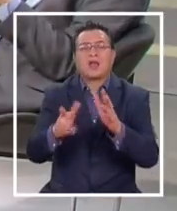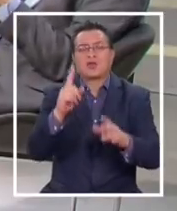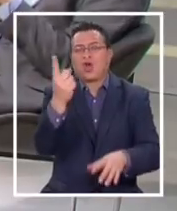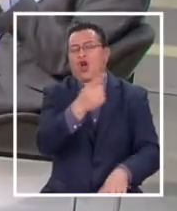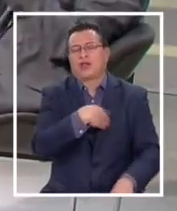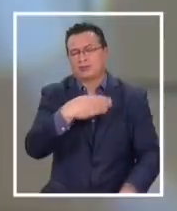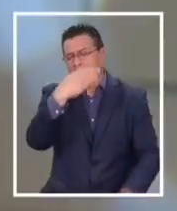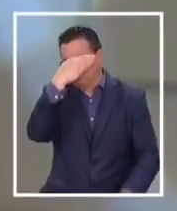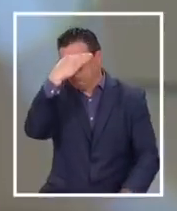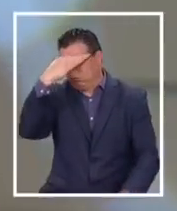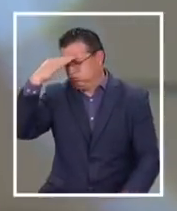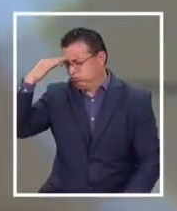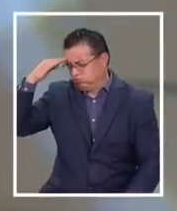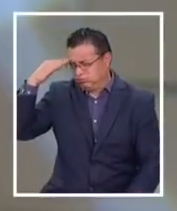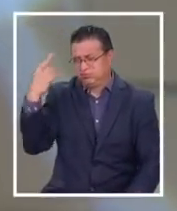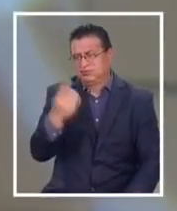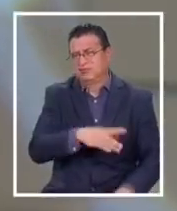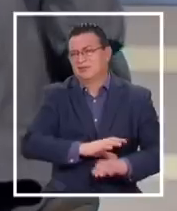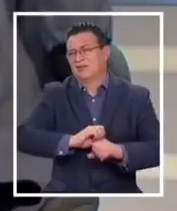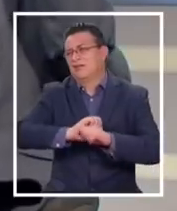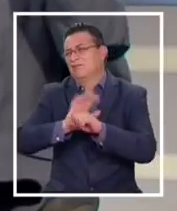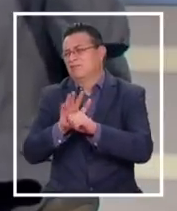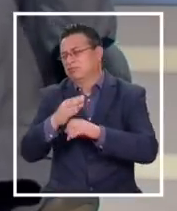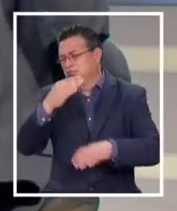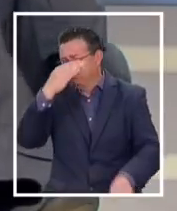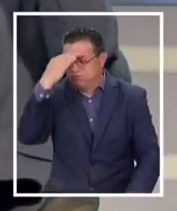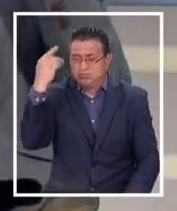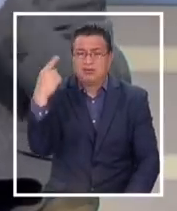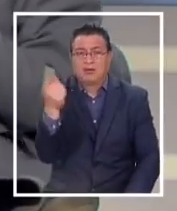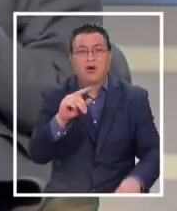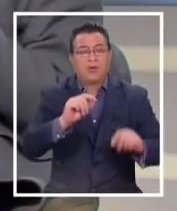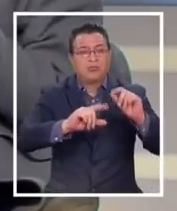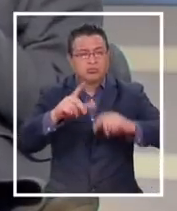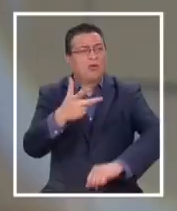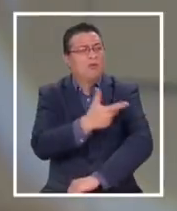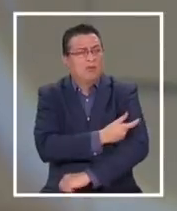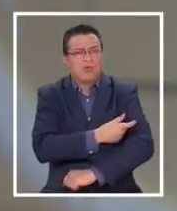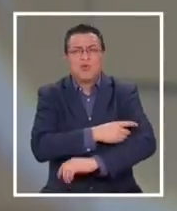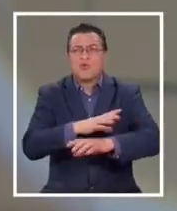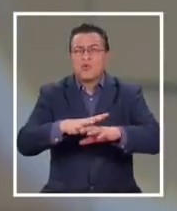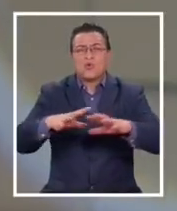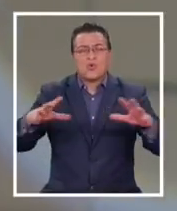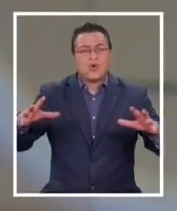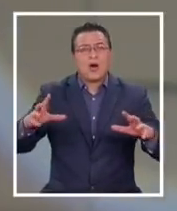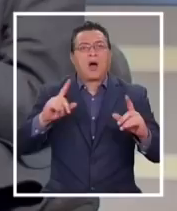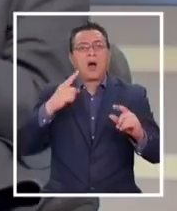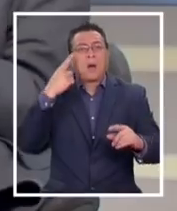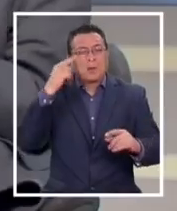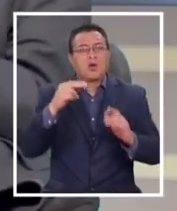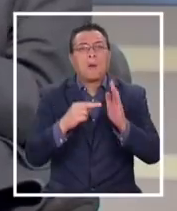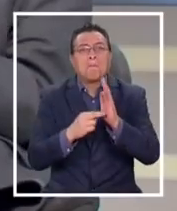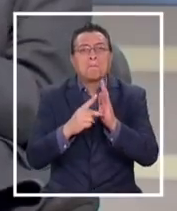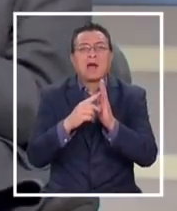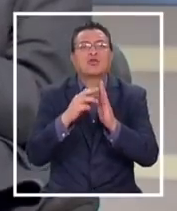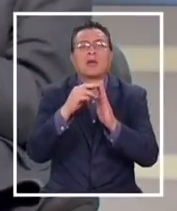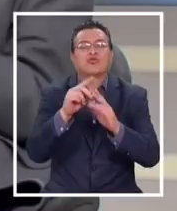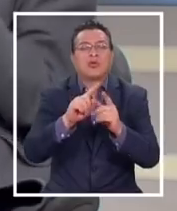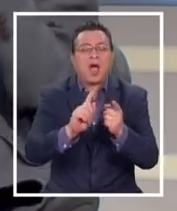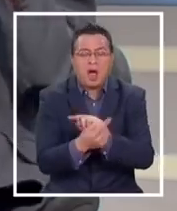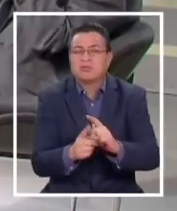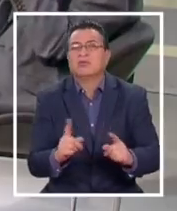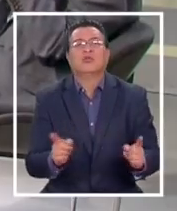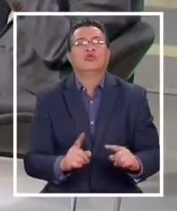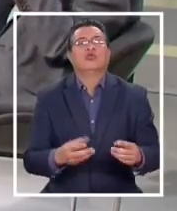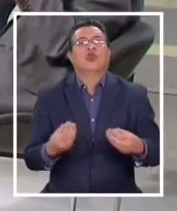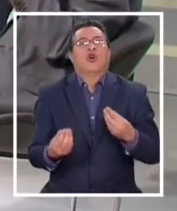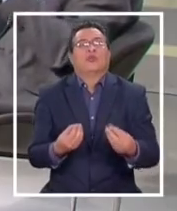fatiga. Porque además vemos que hay muchísimos y muy buenos índices de vacunación y no se pone al día el paso a paso. Entonces la gente,